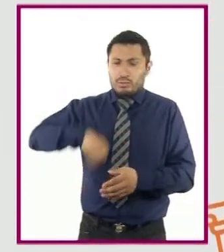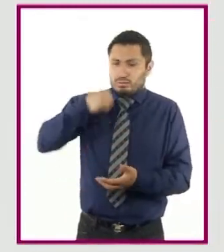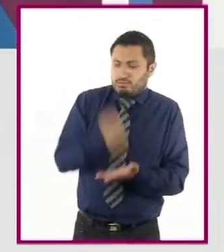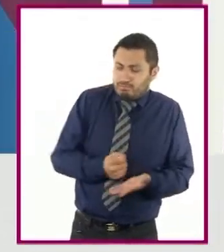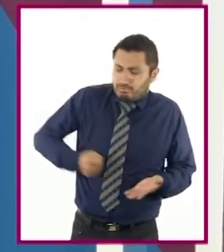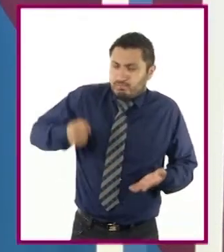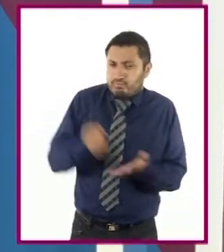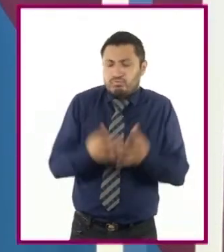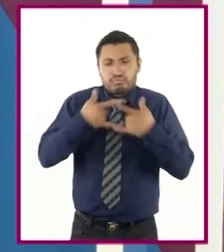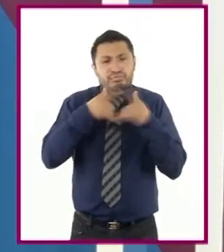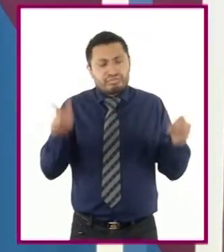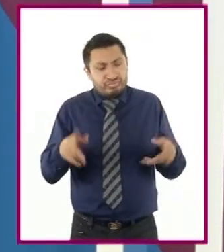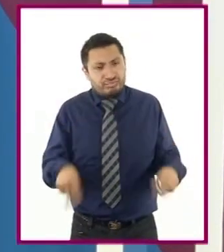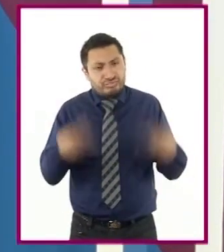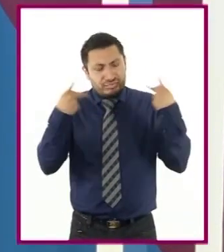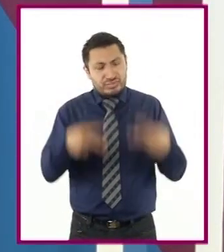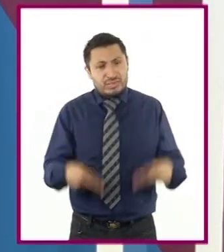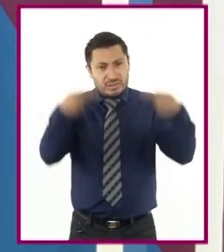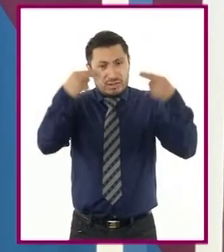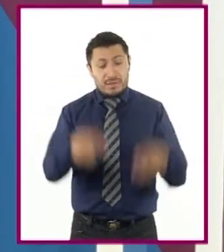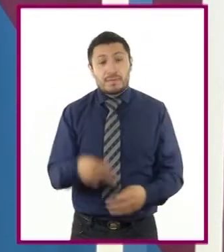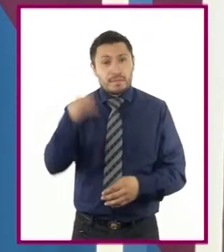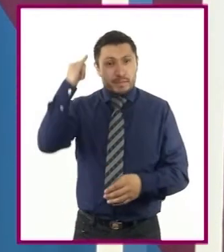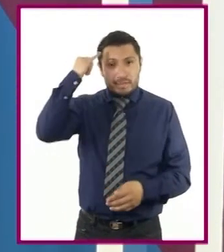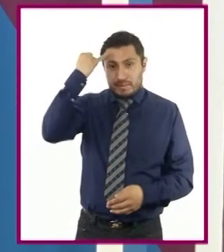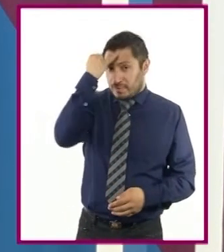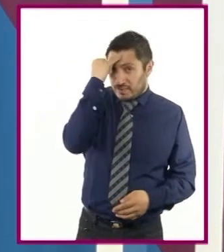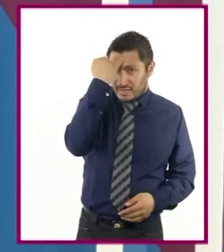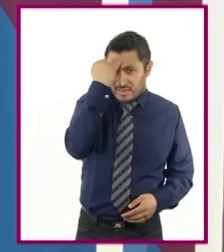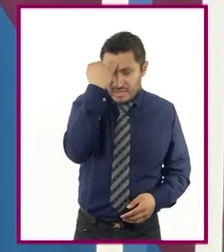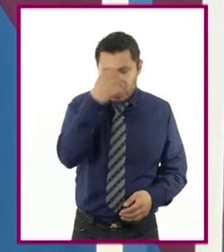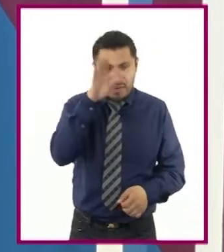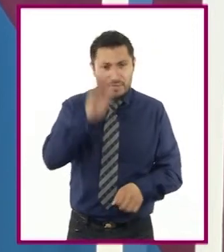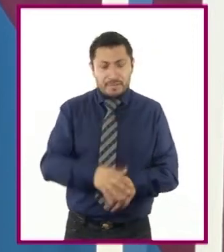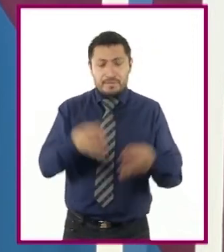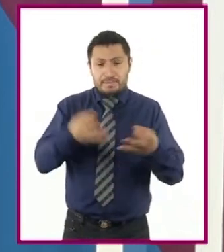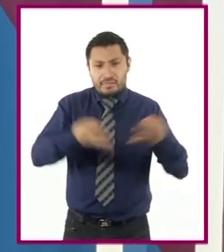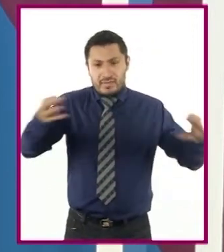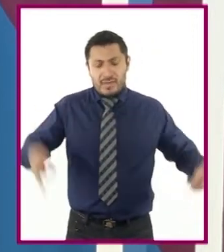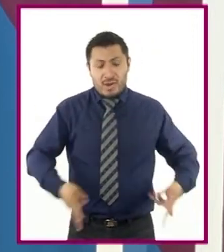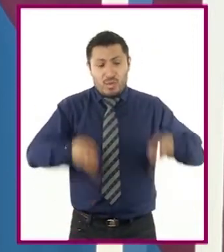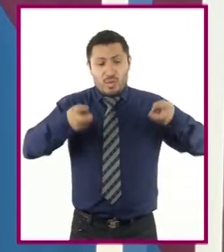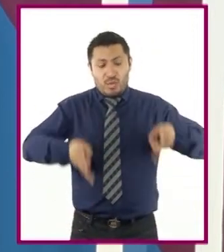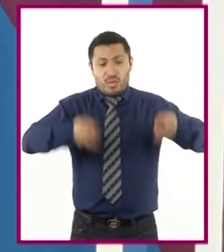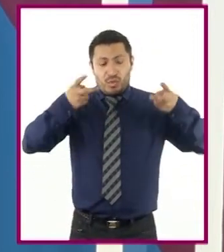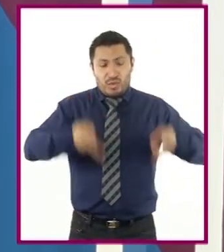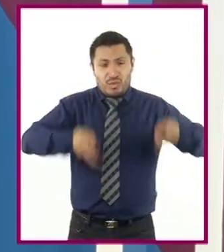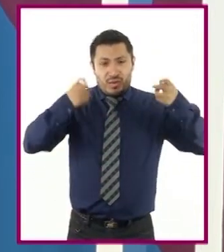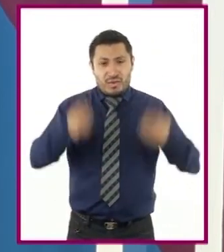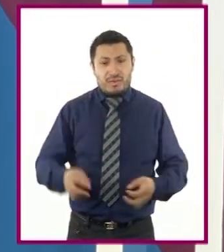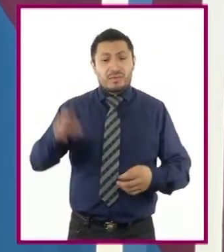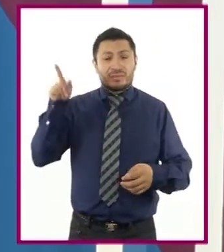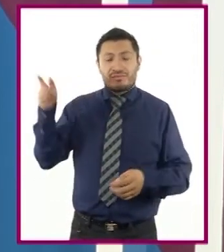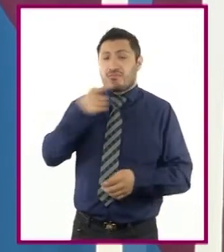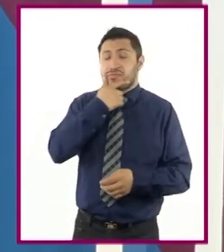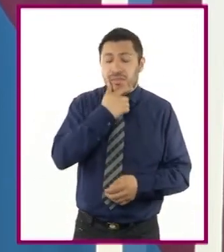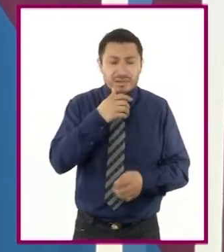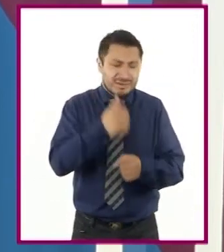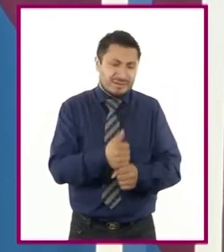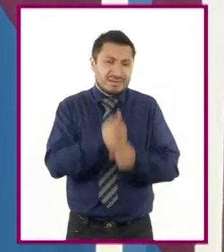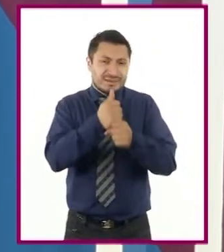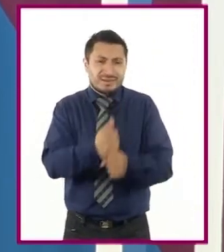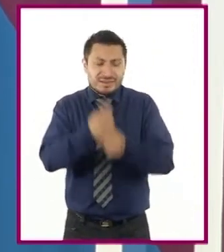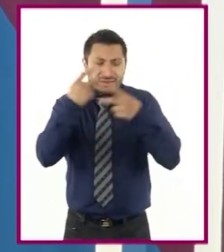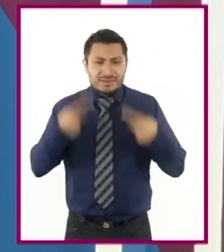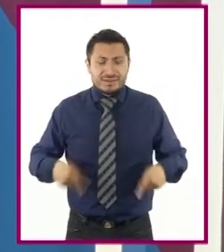Occidente, mientras que la India se convirtió en el principal territorio explotado por la corona británica, sufriendo su población un